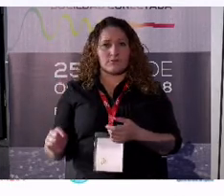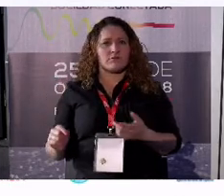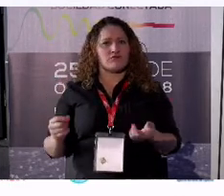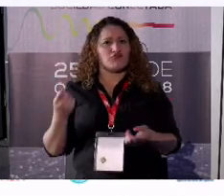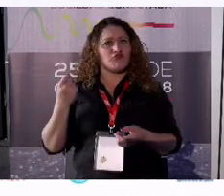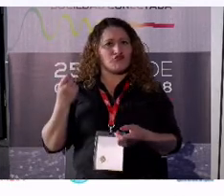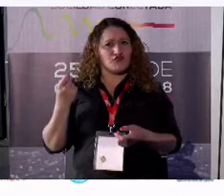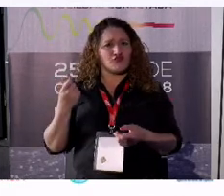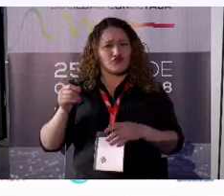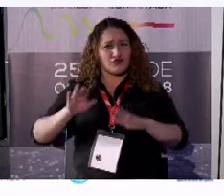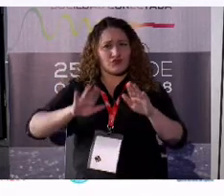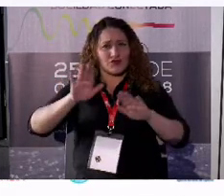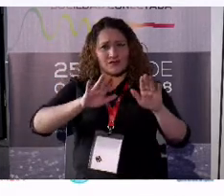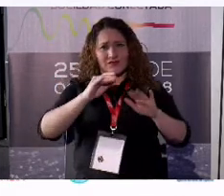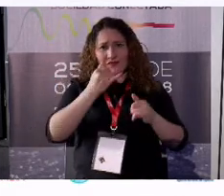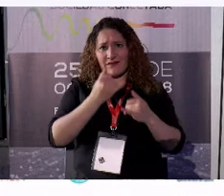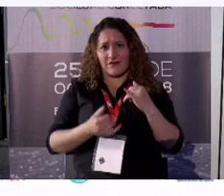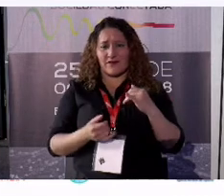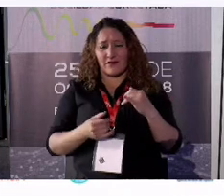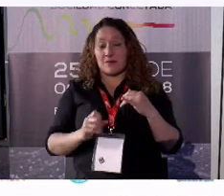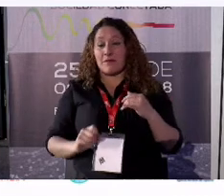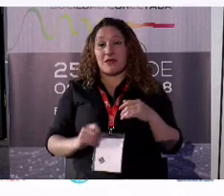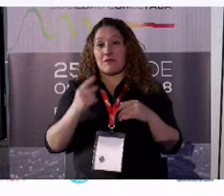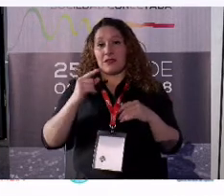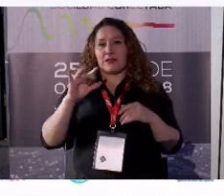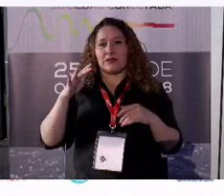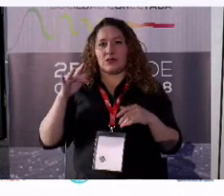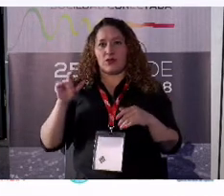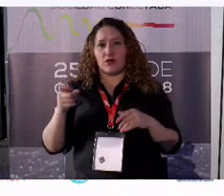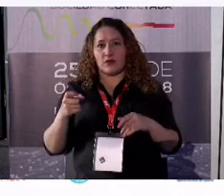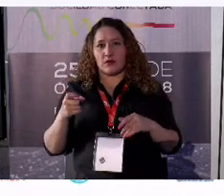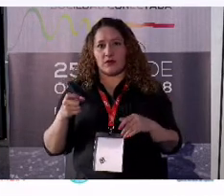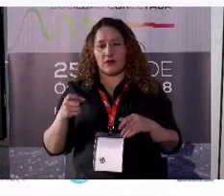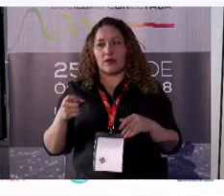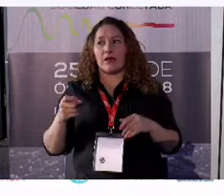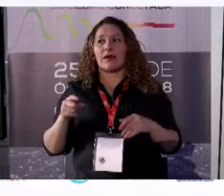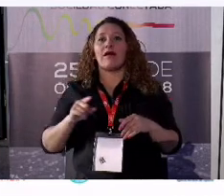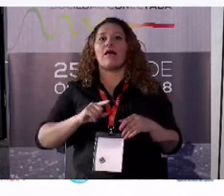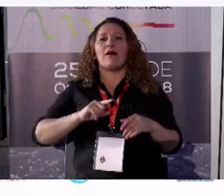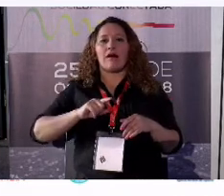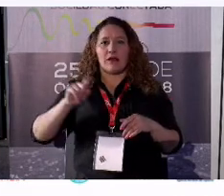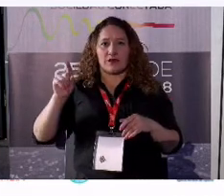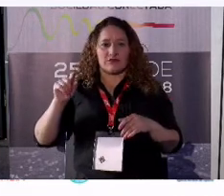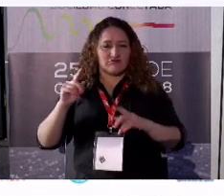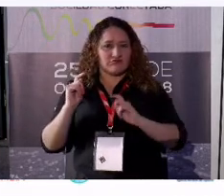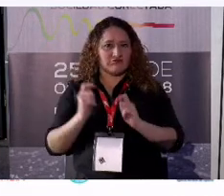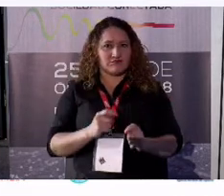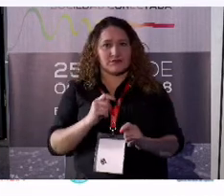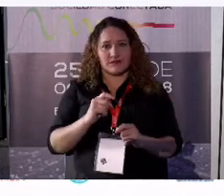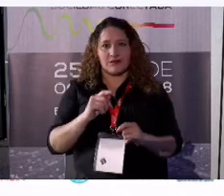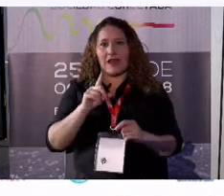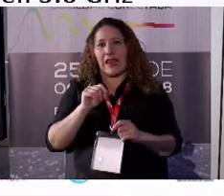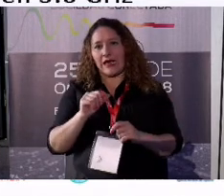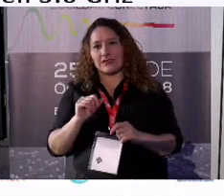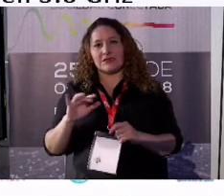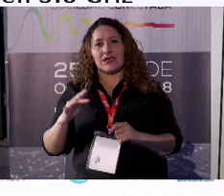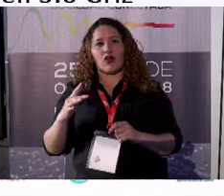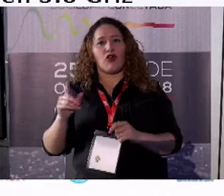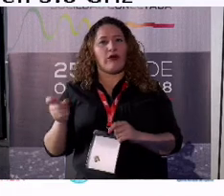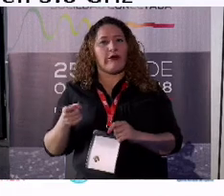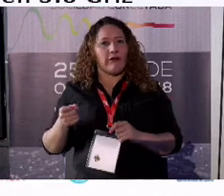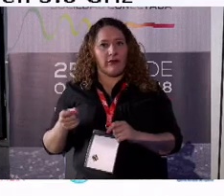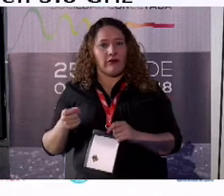subasta, ha sido la que se denomina la primera de 5G, ellos así la llamaron, la de 5G, pero en tres